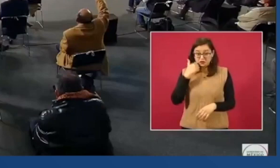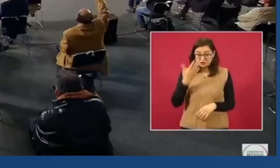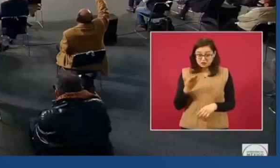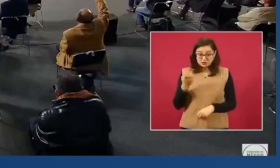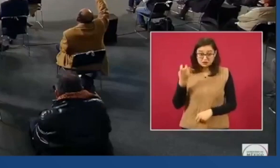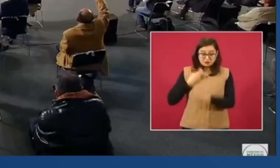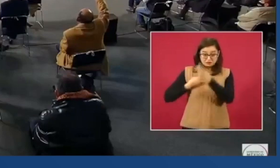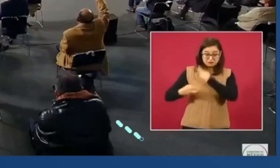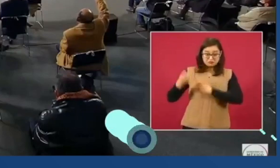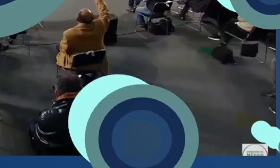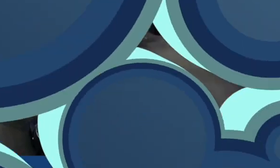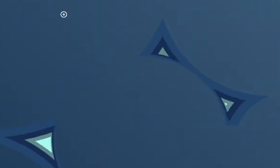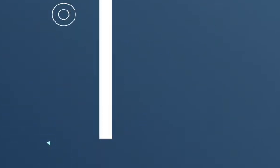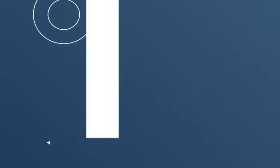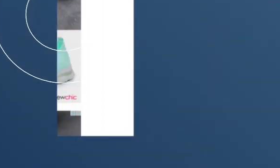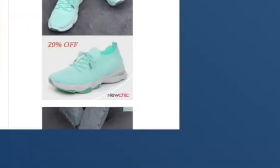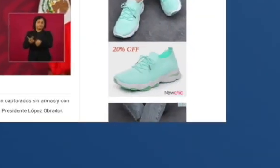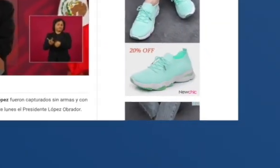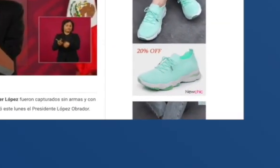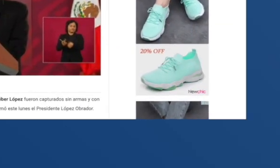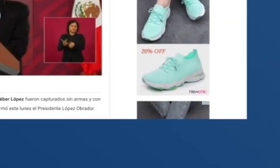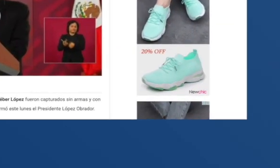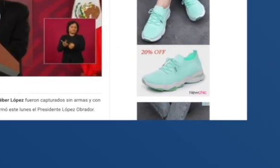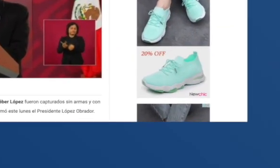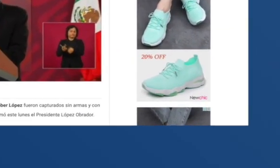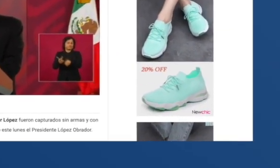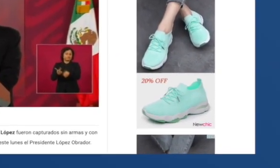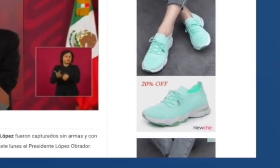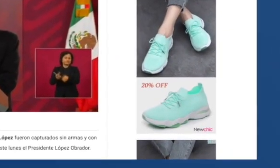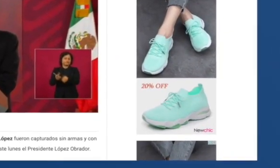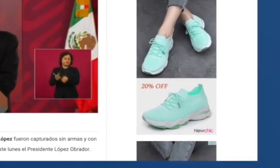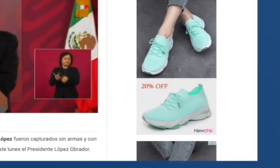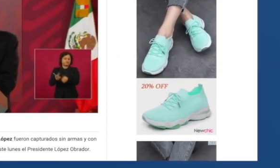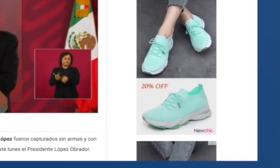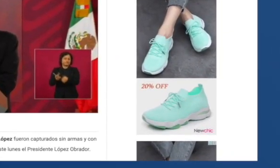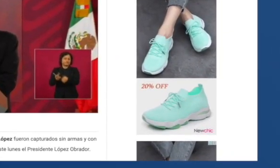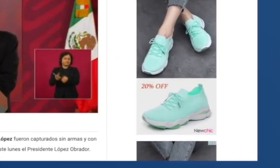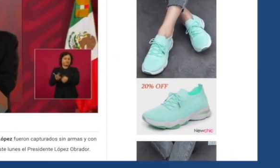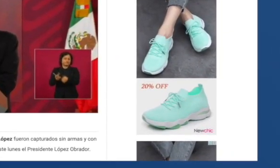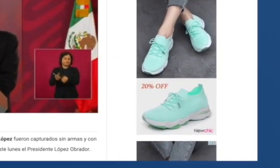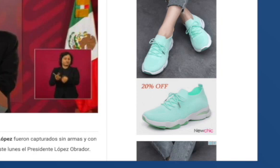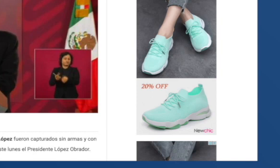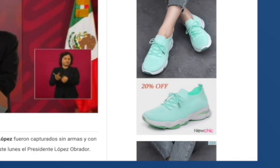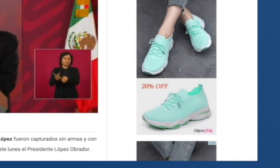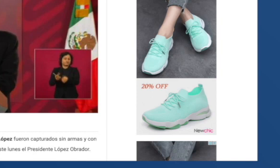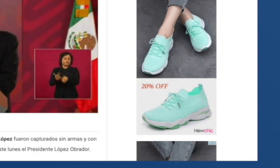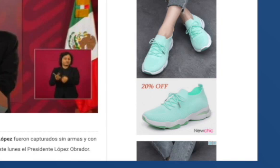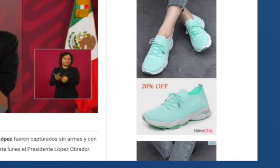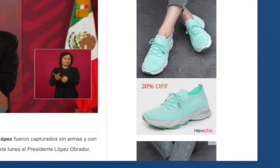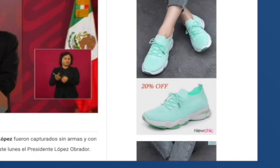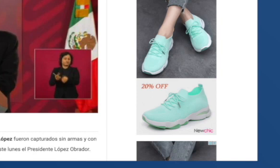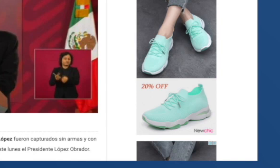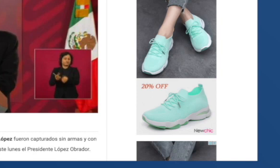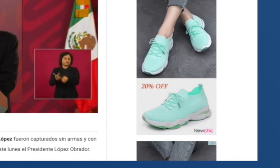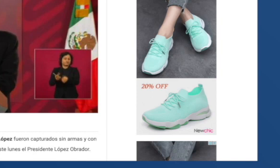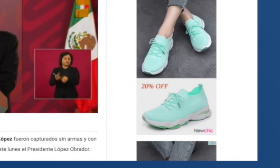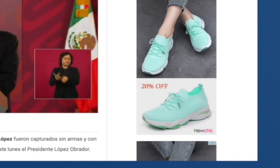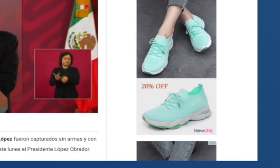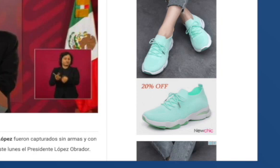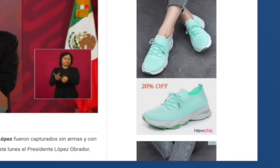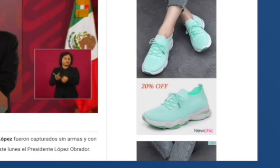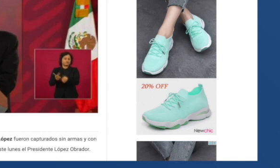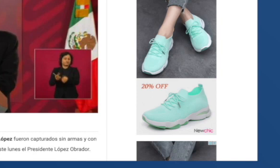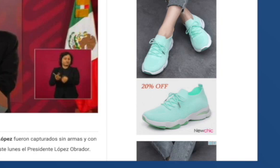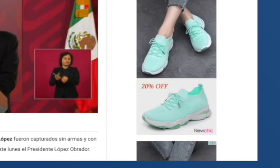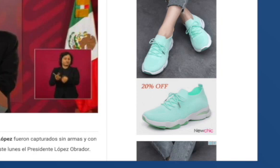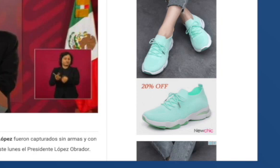en este programa. El asesinato en pasados días de Ever López se suma a la larga lista de periodistas que